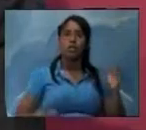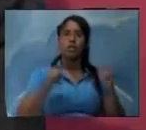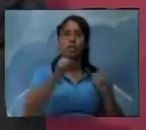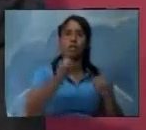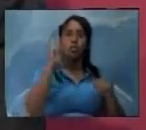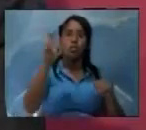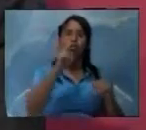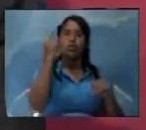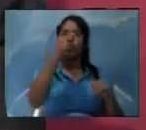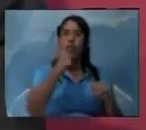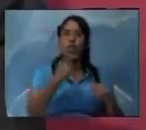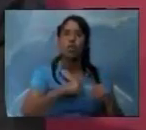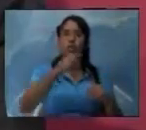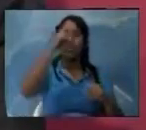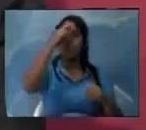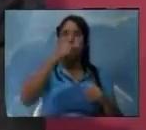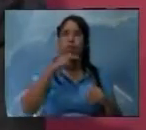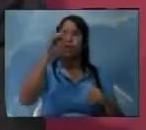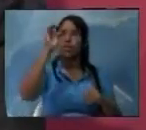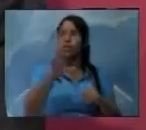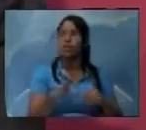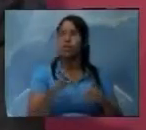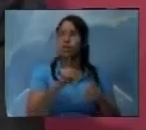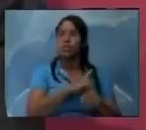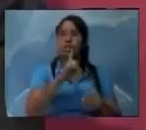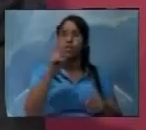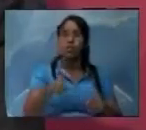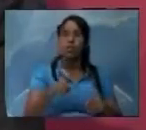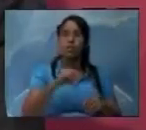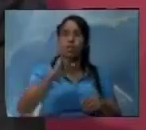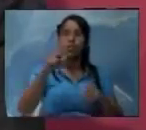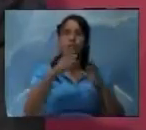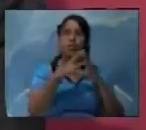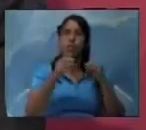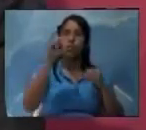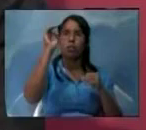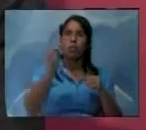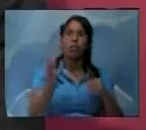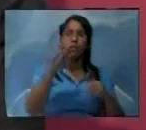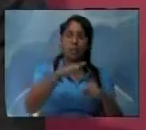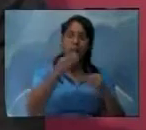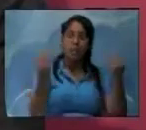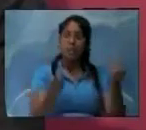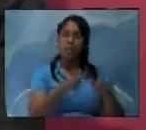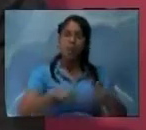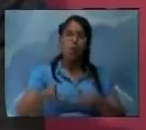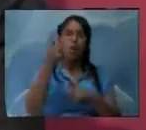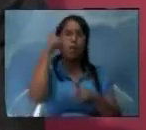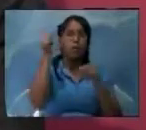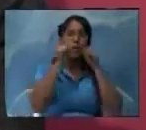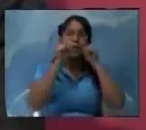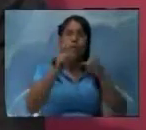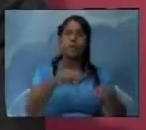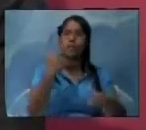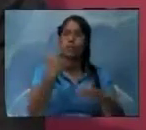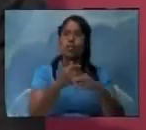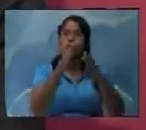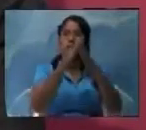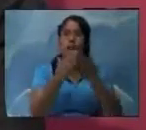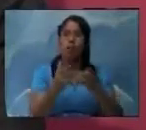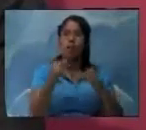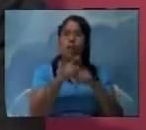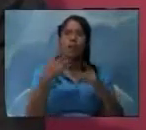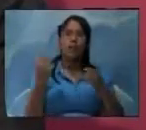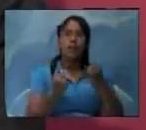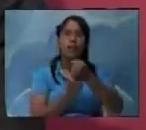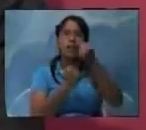use los labios de mi padre, del pastor Henry, también del pastor Juan y los pastores que están aquí en el panel, para bendecirnos con una palabra que